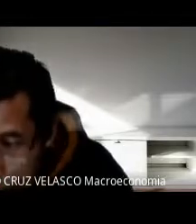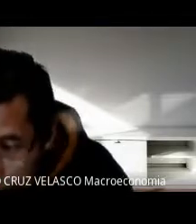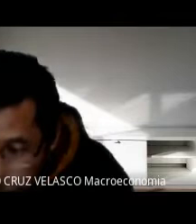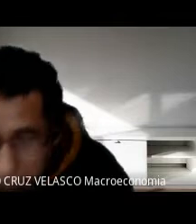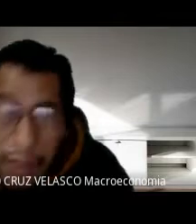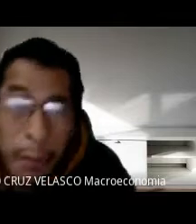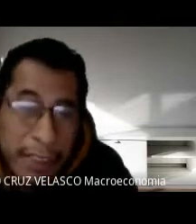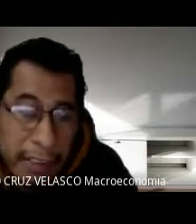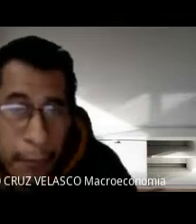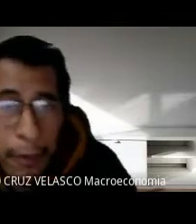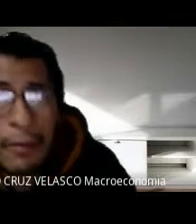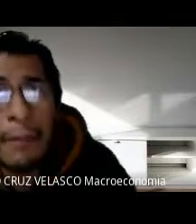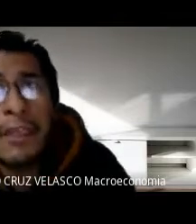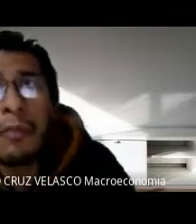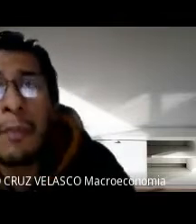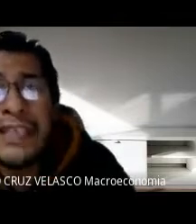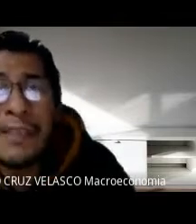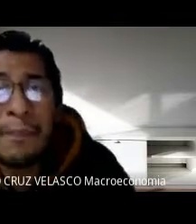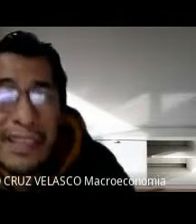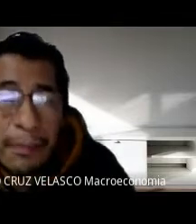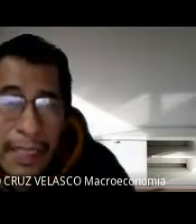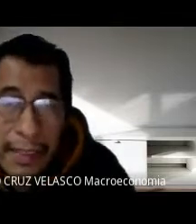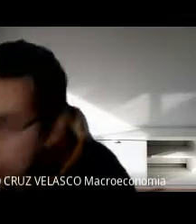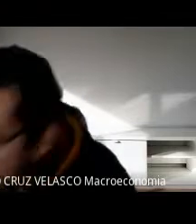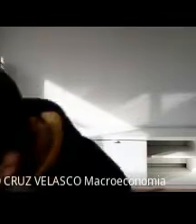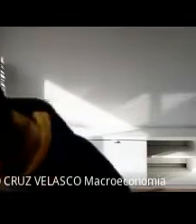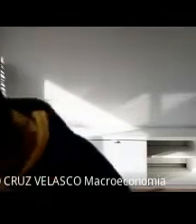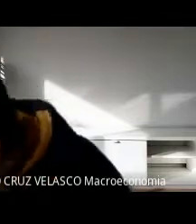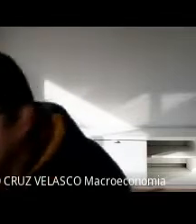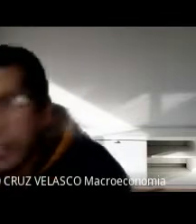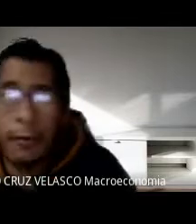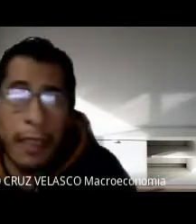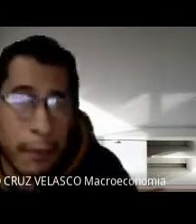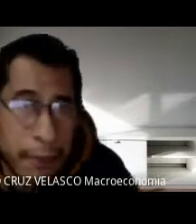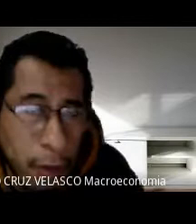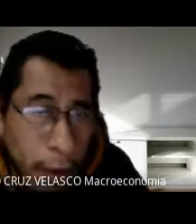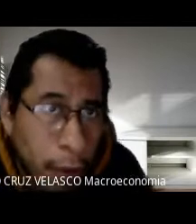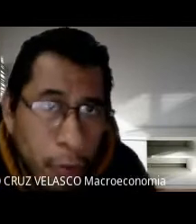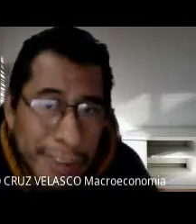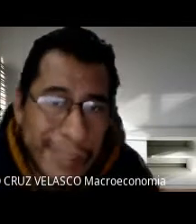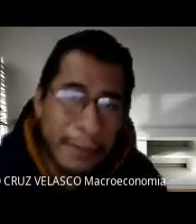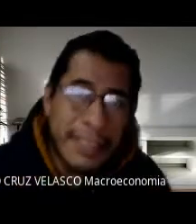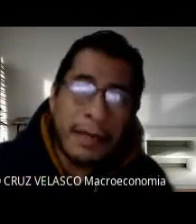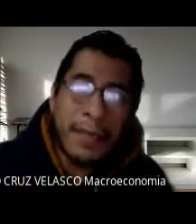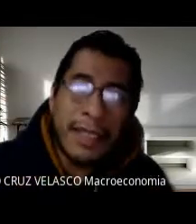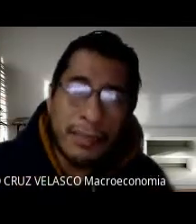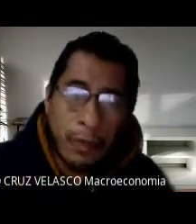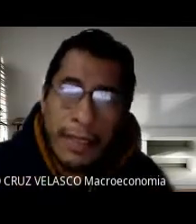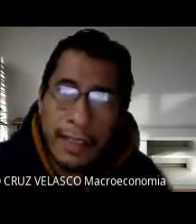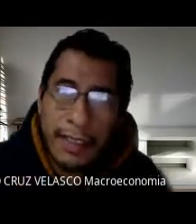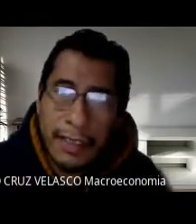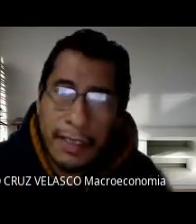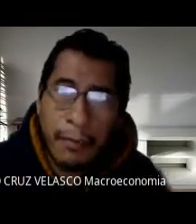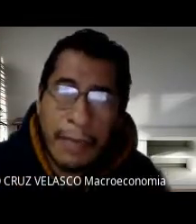también como un país competitivo, no solamente como un país dependientemente atrasado, ¿no? Si leemos el libro del profesor José Silvestre Méndez